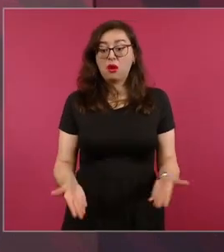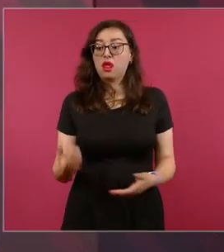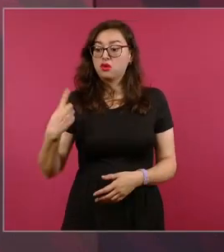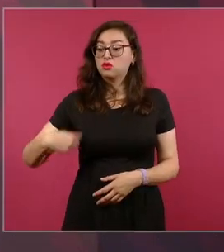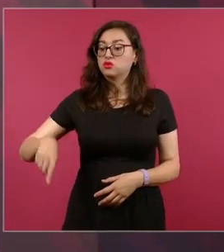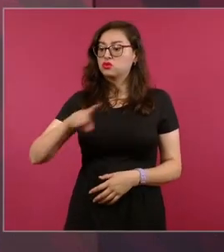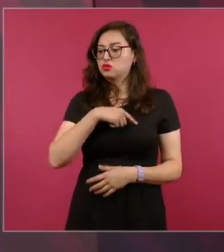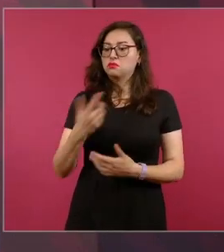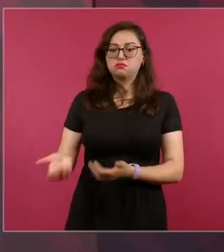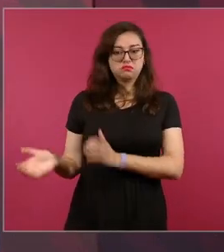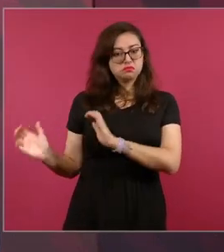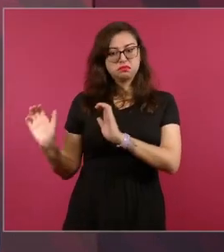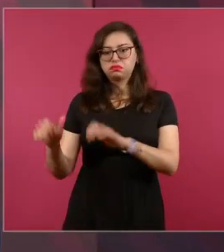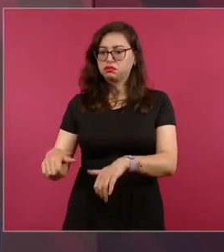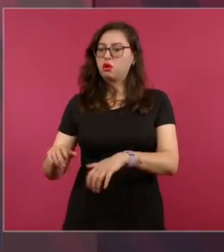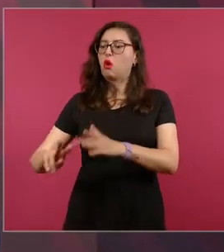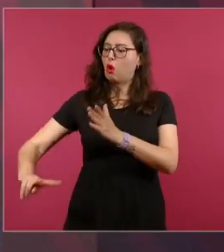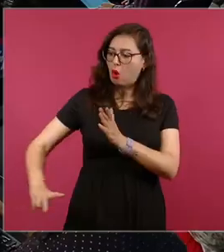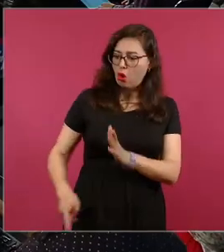A todos,